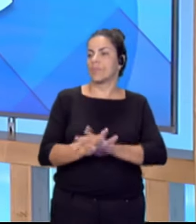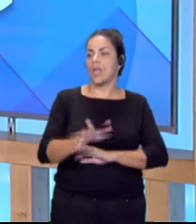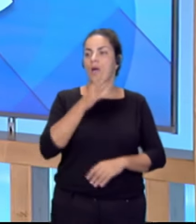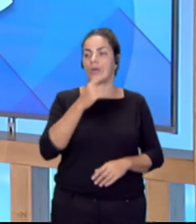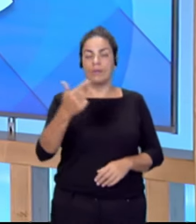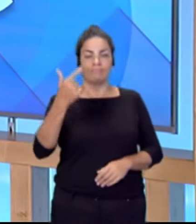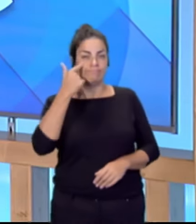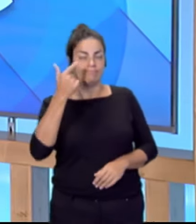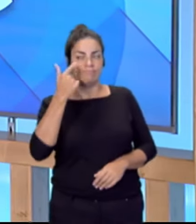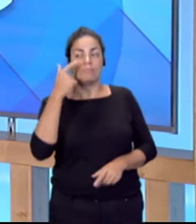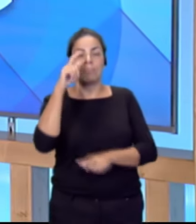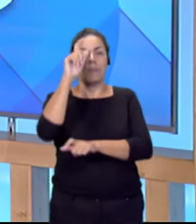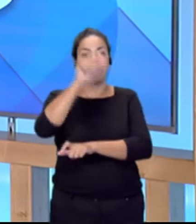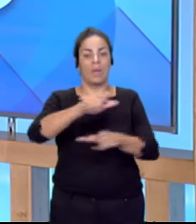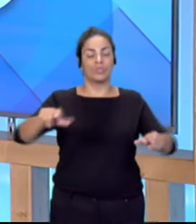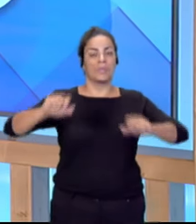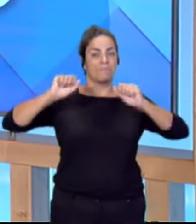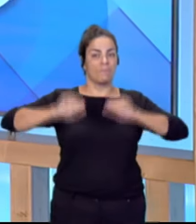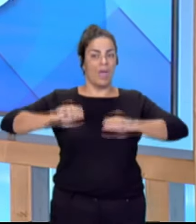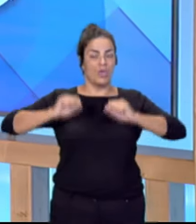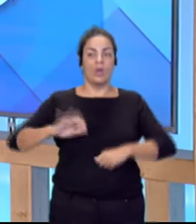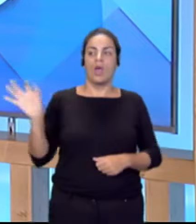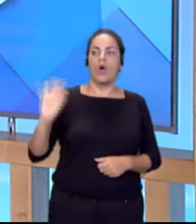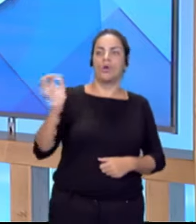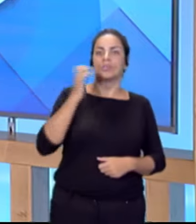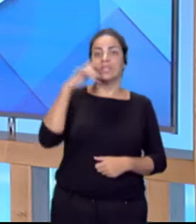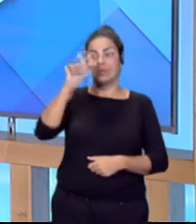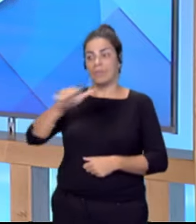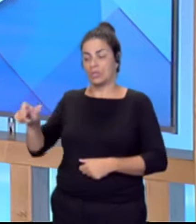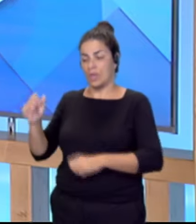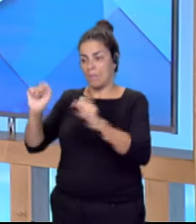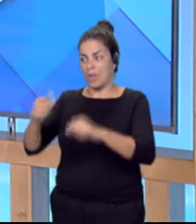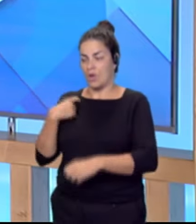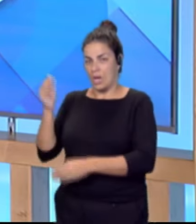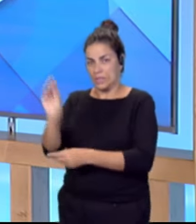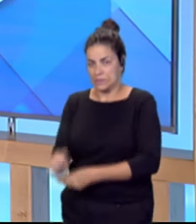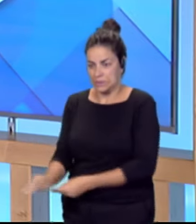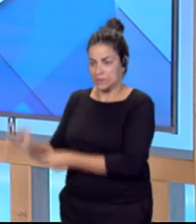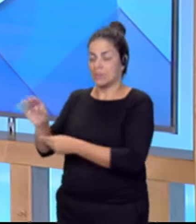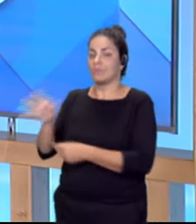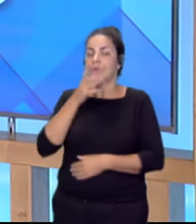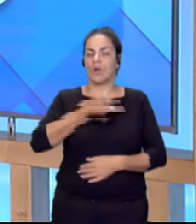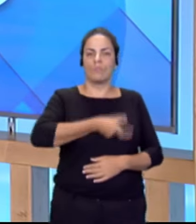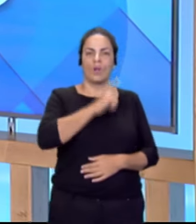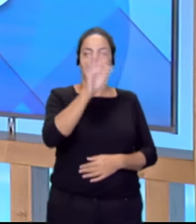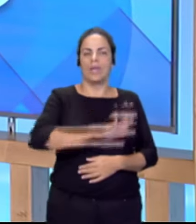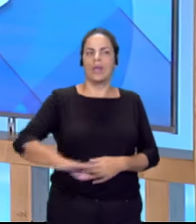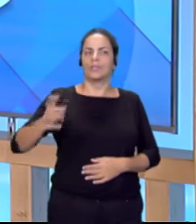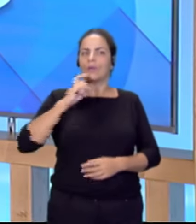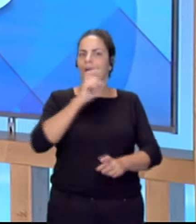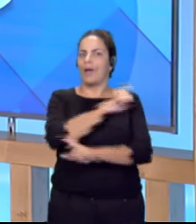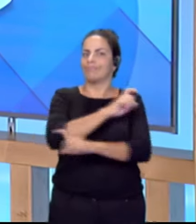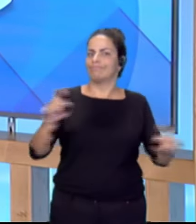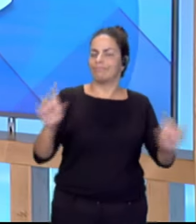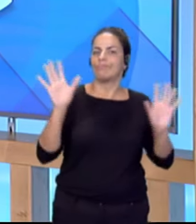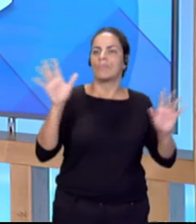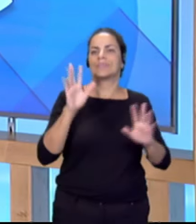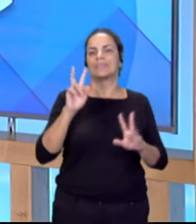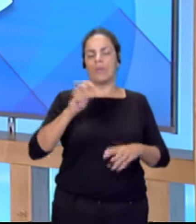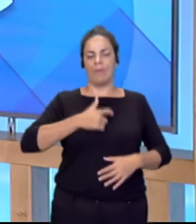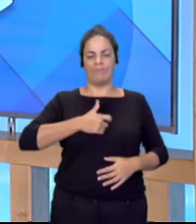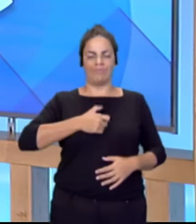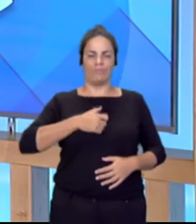sobre todo las personas mayores o si tienen mayores a su cargo, porque la Policía Nacional activa una alerta que está relacionada con el botón